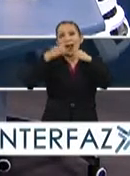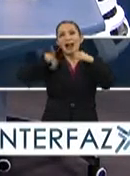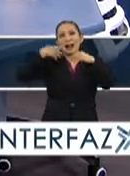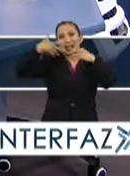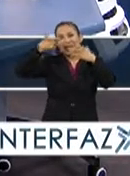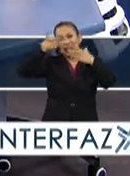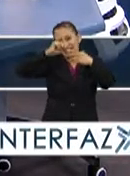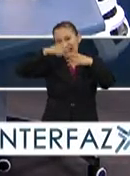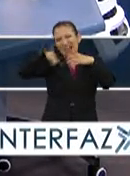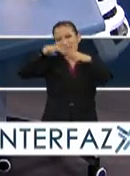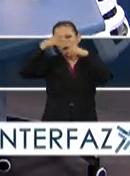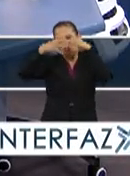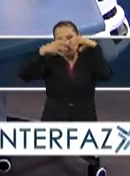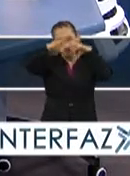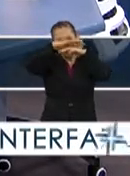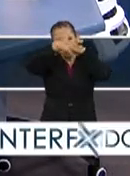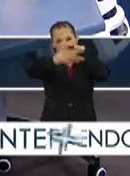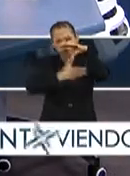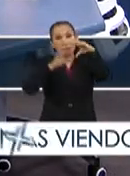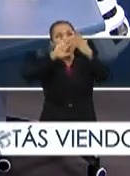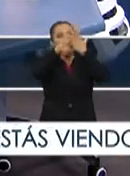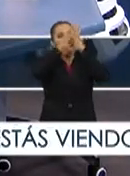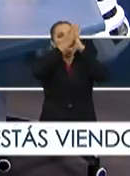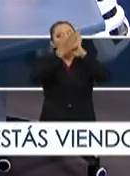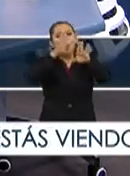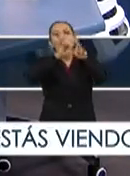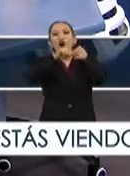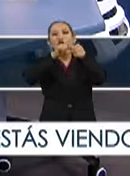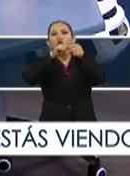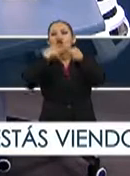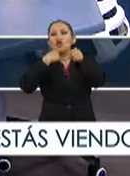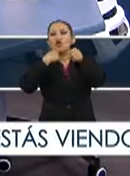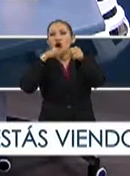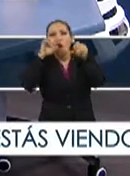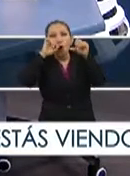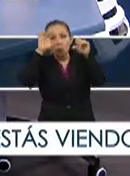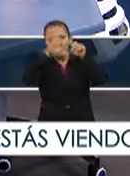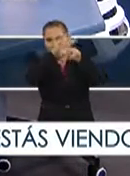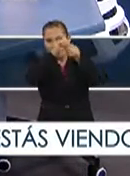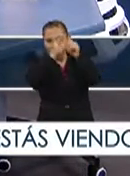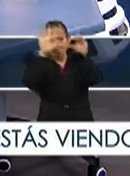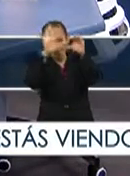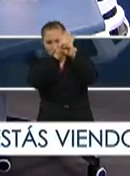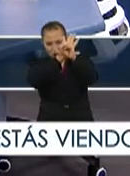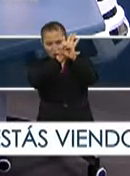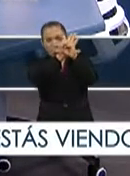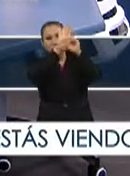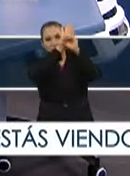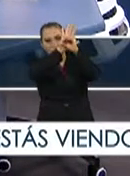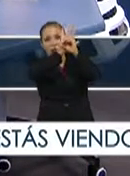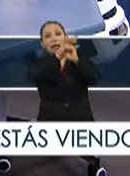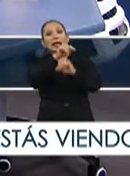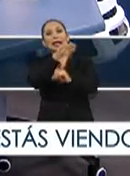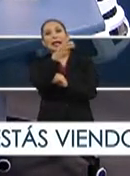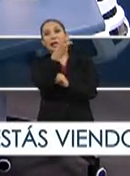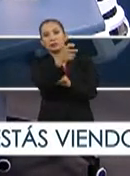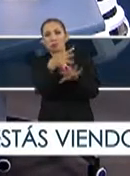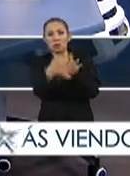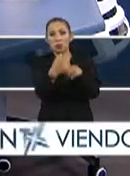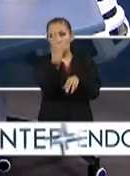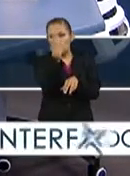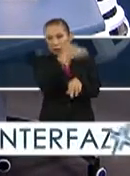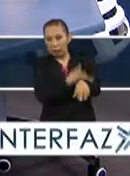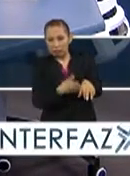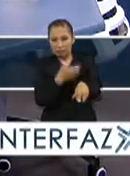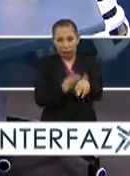y entonces queda en un tono rojizo la luna en el momento de mayor plenitud. Quiero decirles que esto va a ser alrededor de la